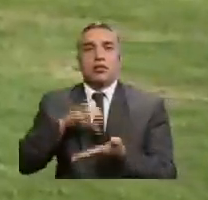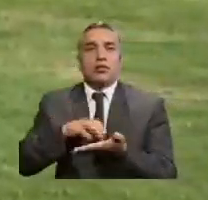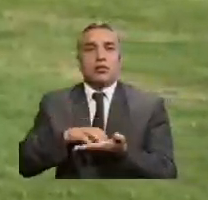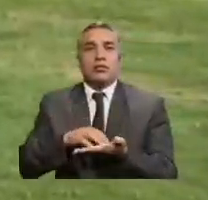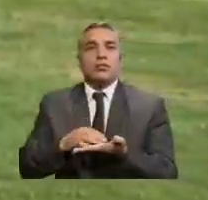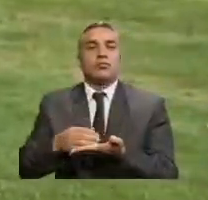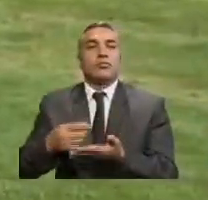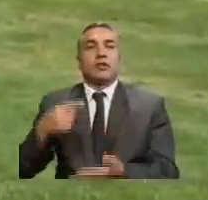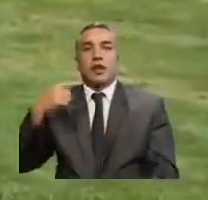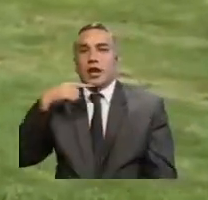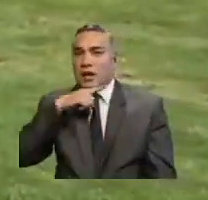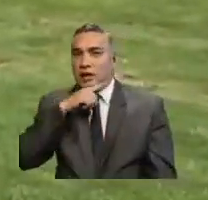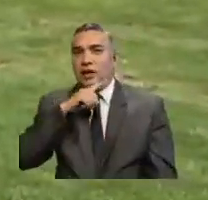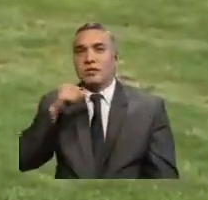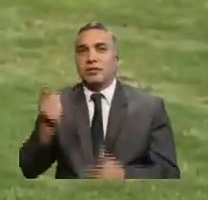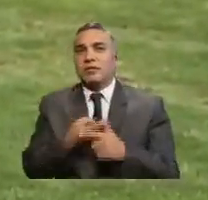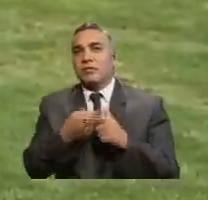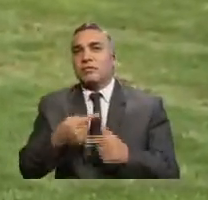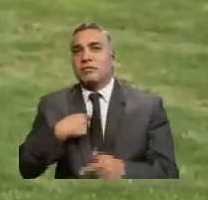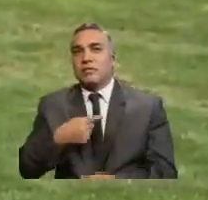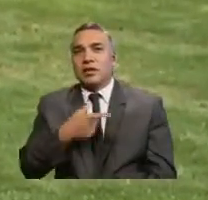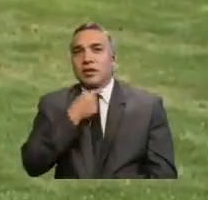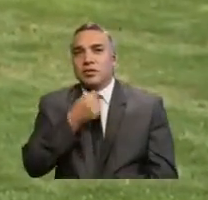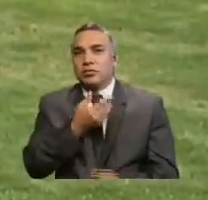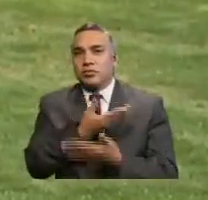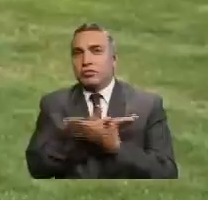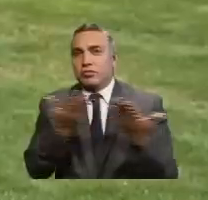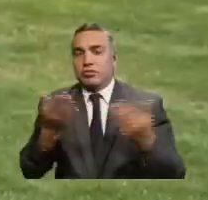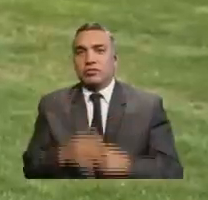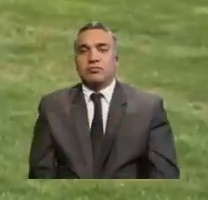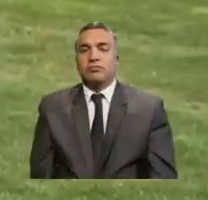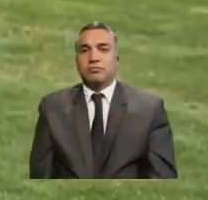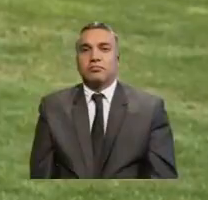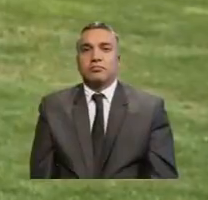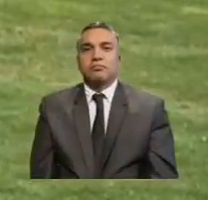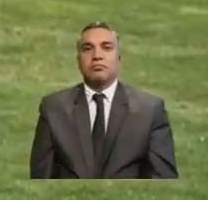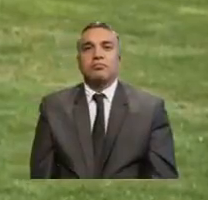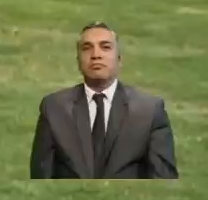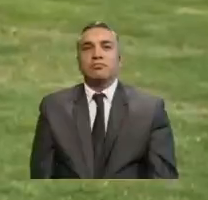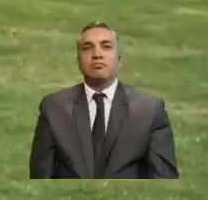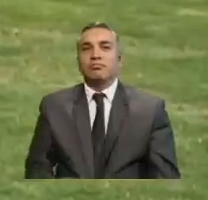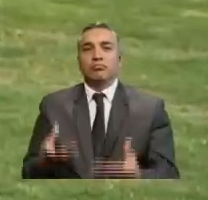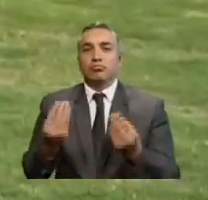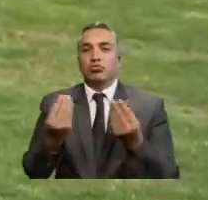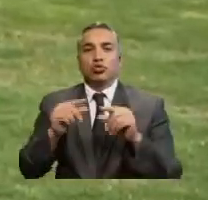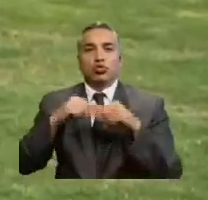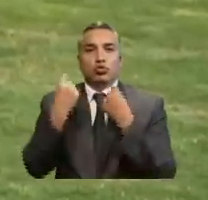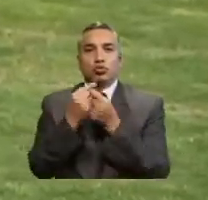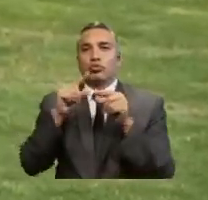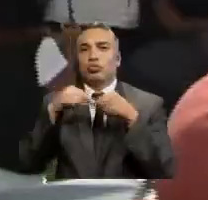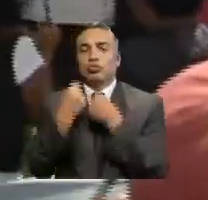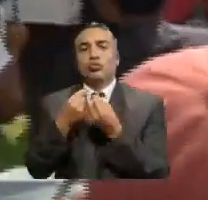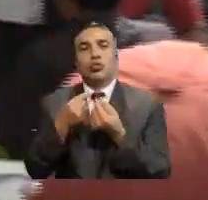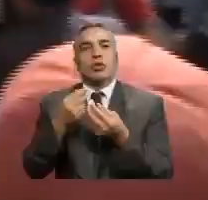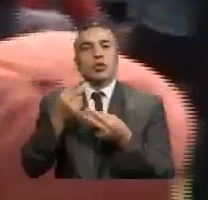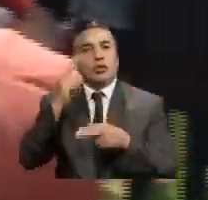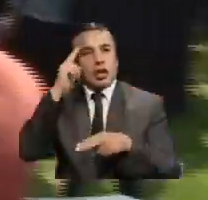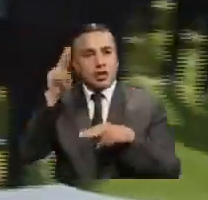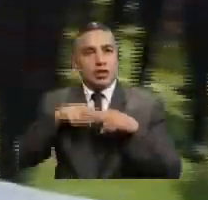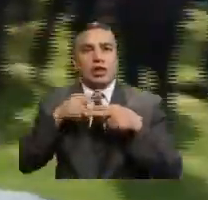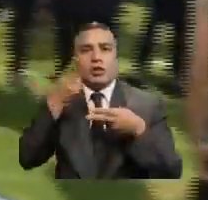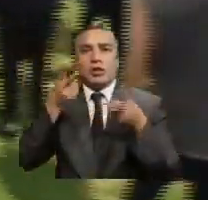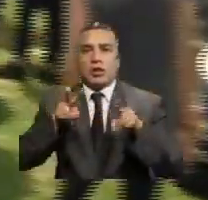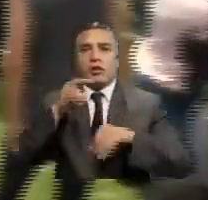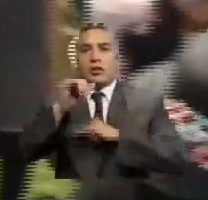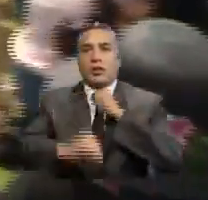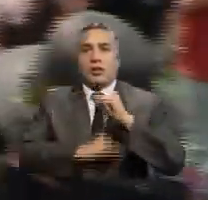pues también me gusta toda la iniciativa, la amplia difusión de bandas locales e internacionales. Es un evento en el